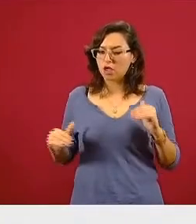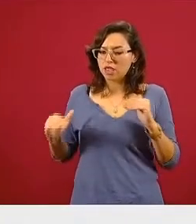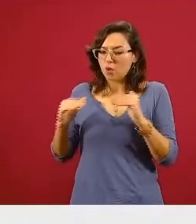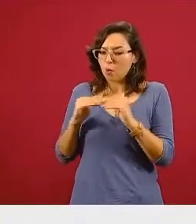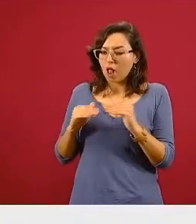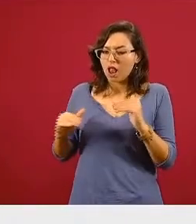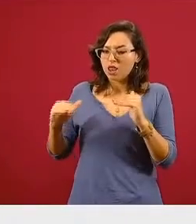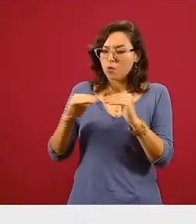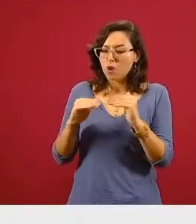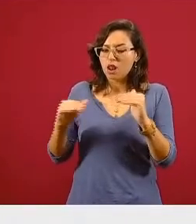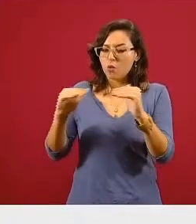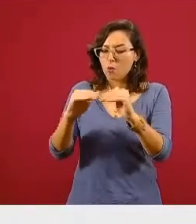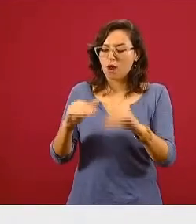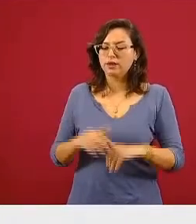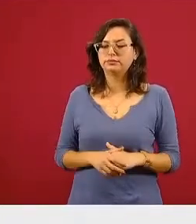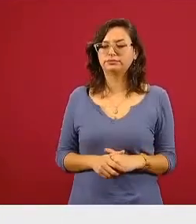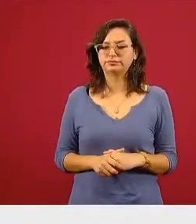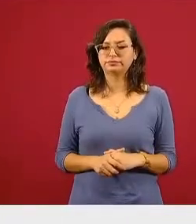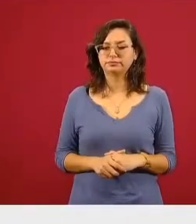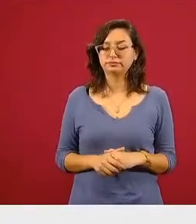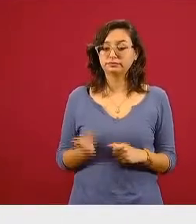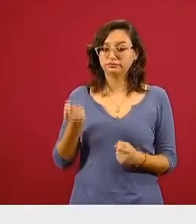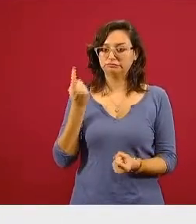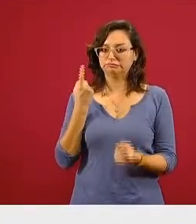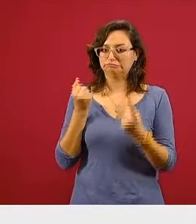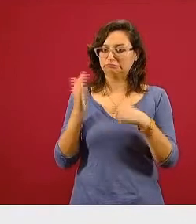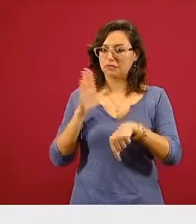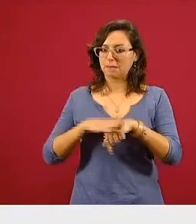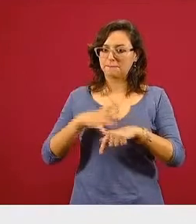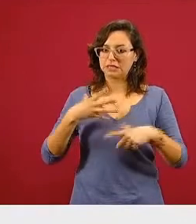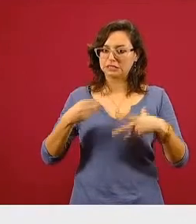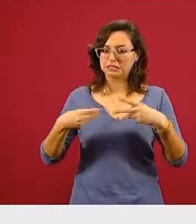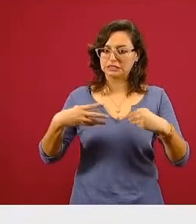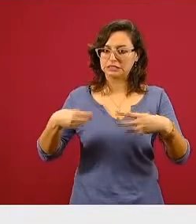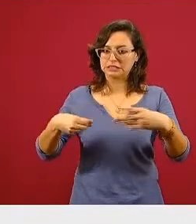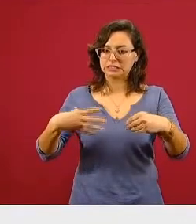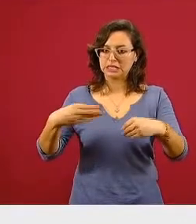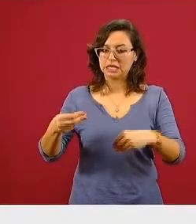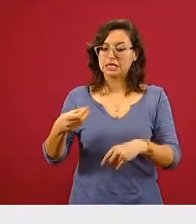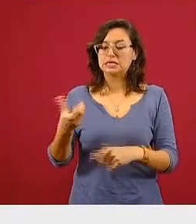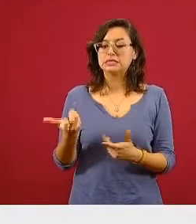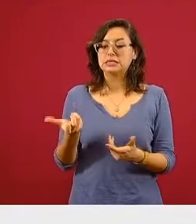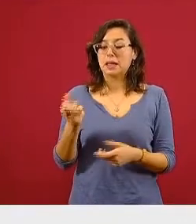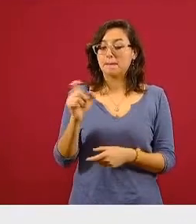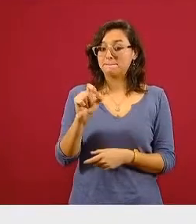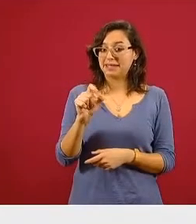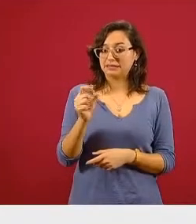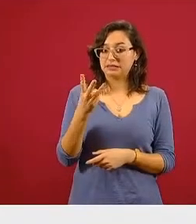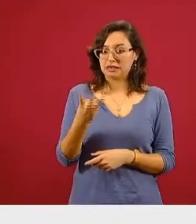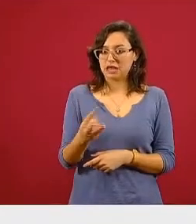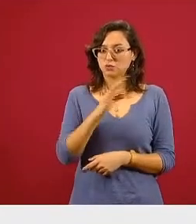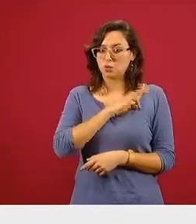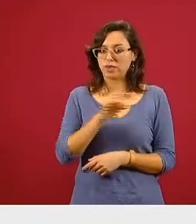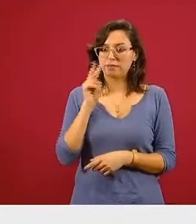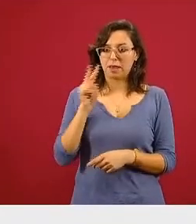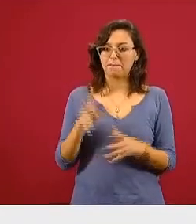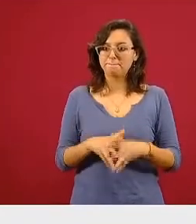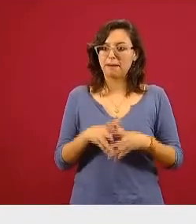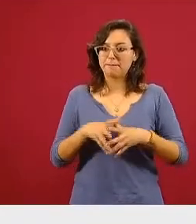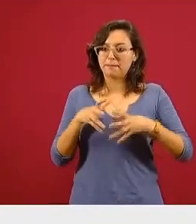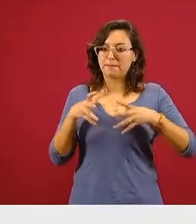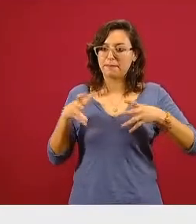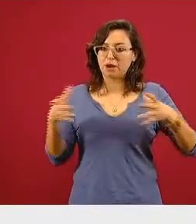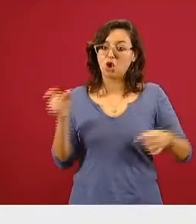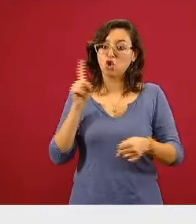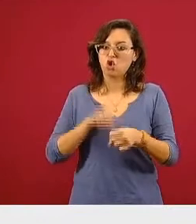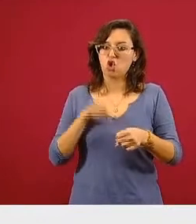a incrementar en intensidad. Ya para la semana 23, que es cuando vemos que empiezan las aceleraciones, empiezan las